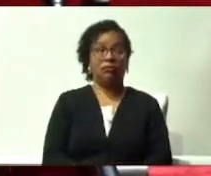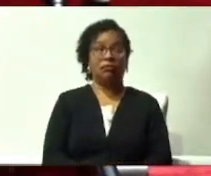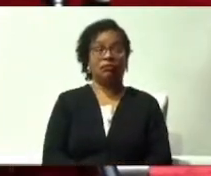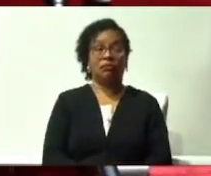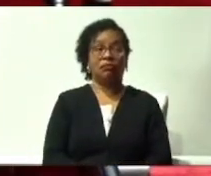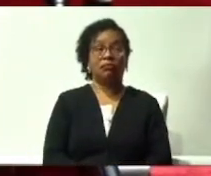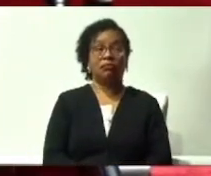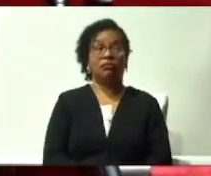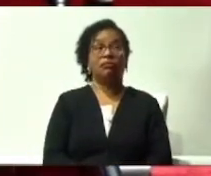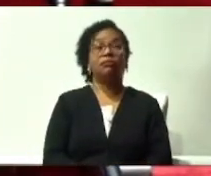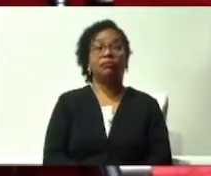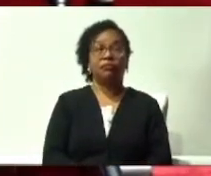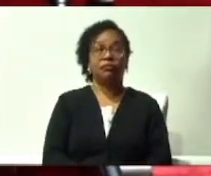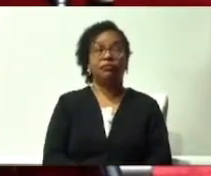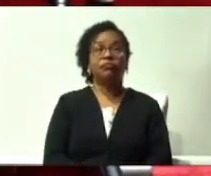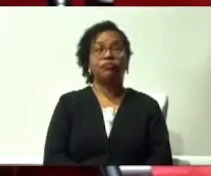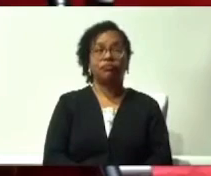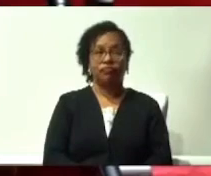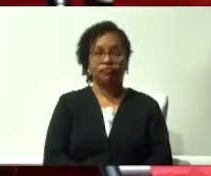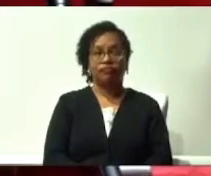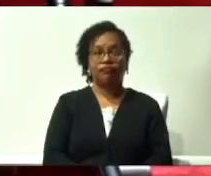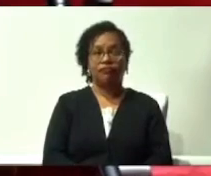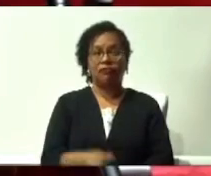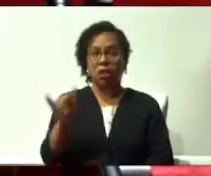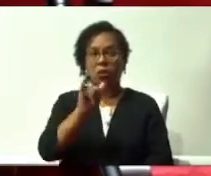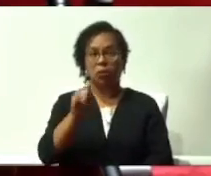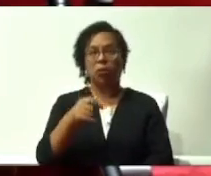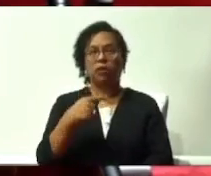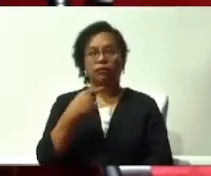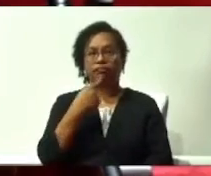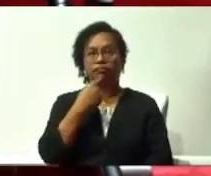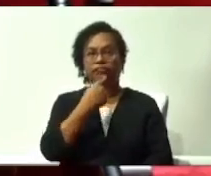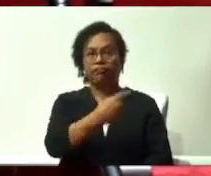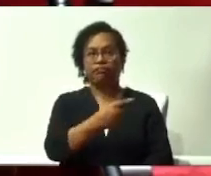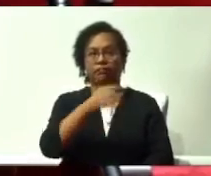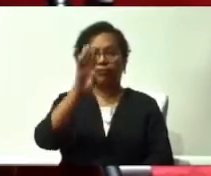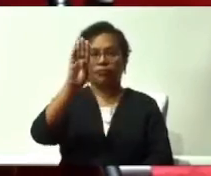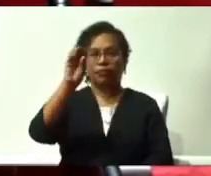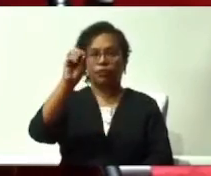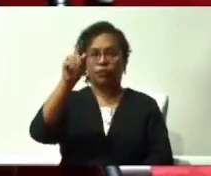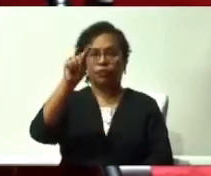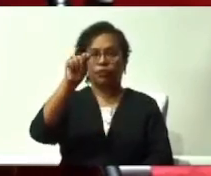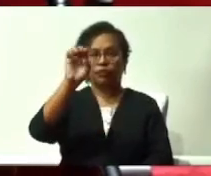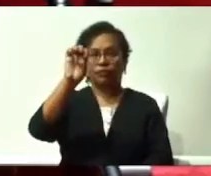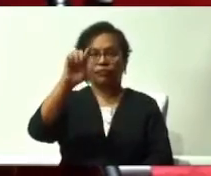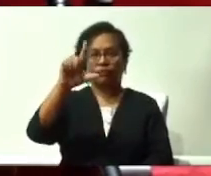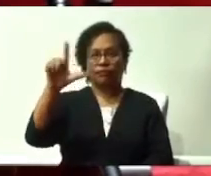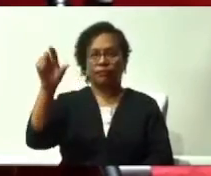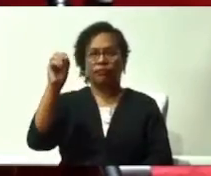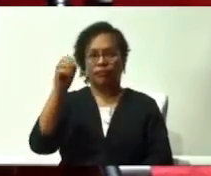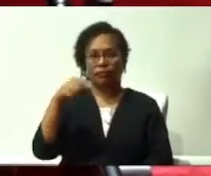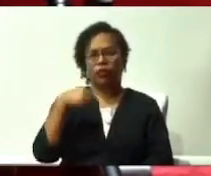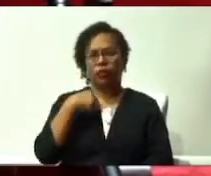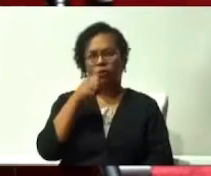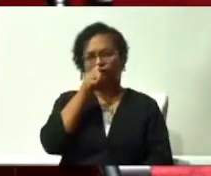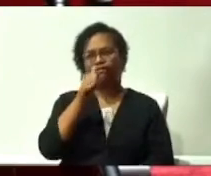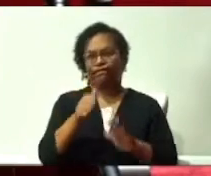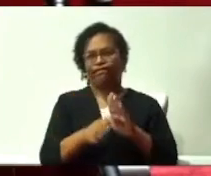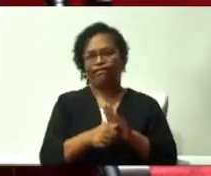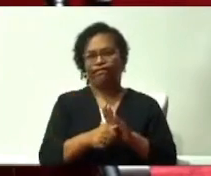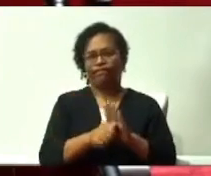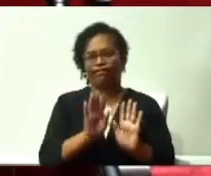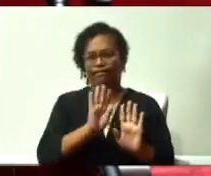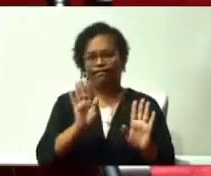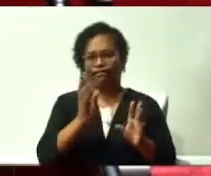y no me lo voy a reservar lo que decía Botello, pero quiero terminar mi palabra